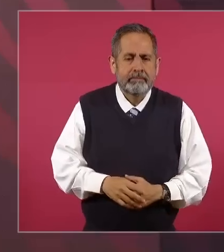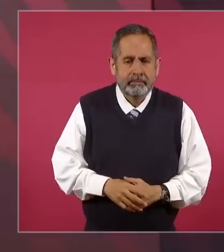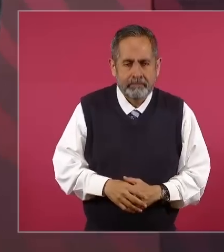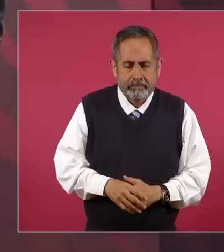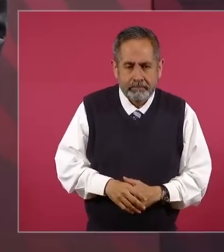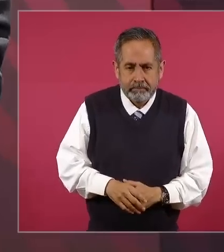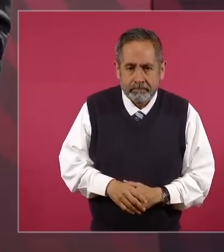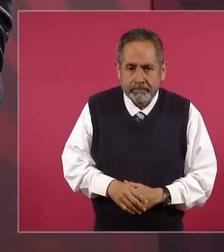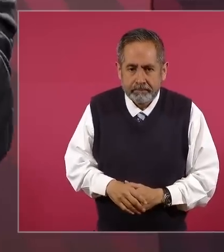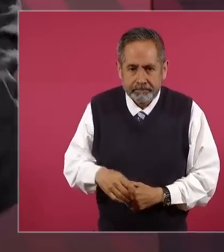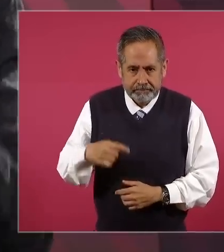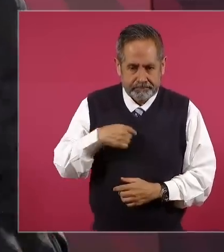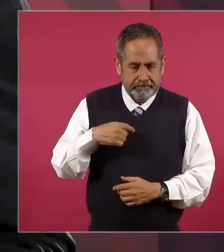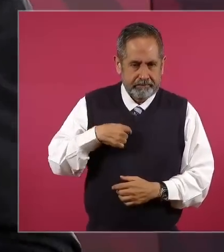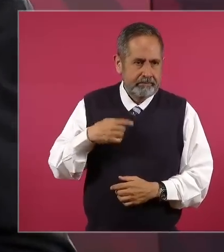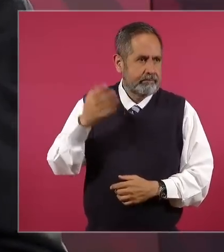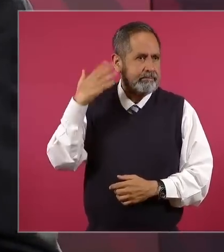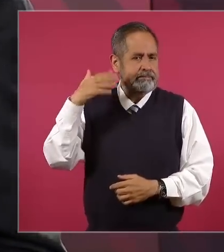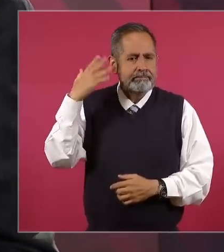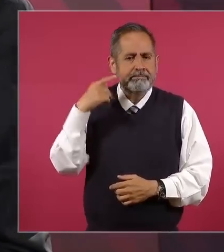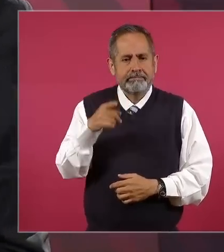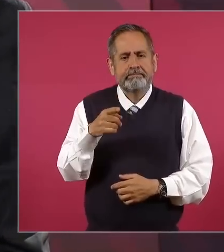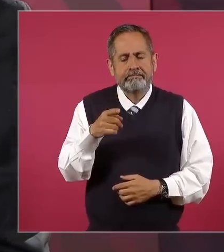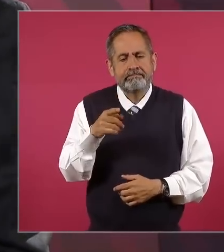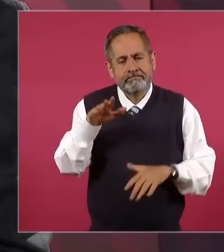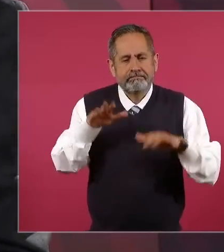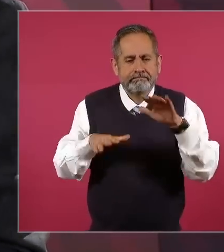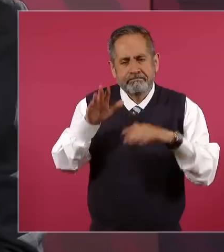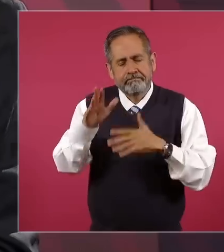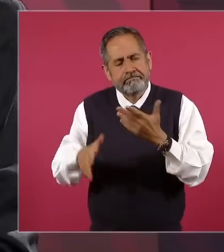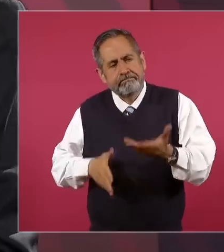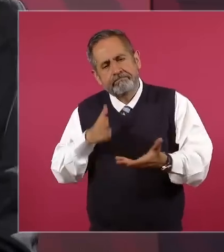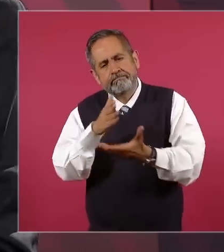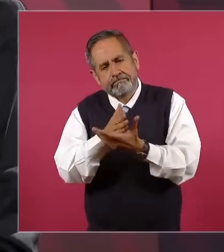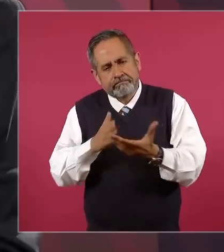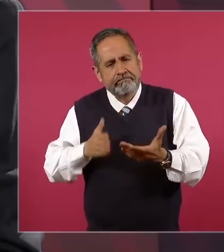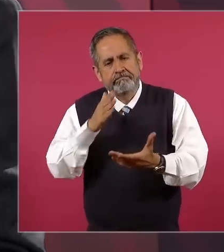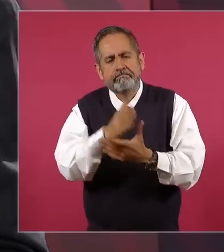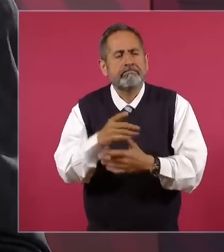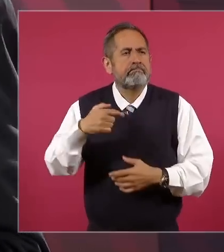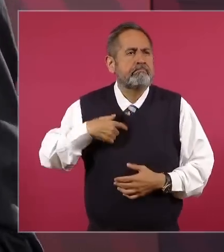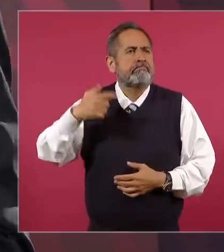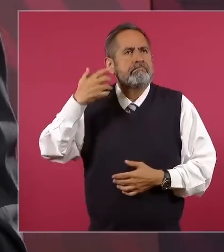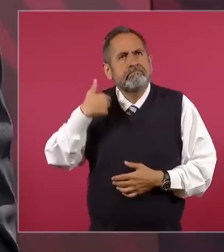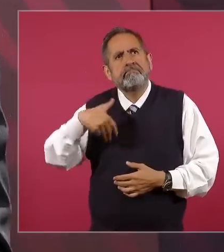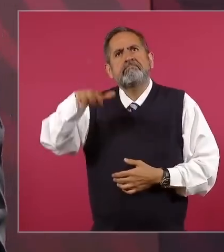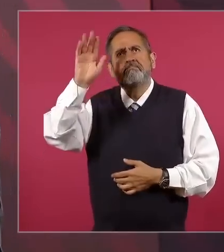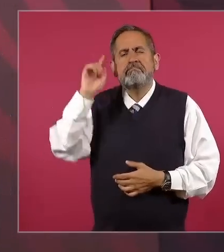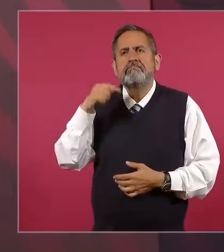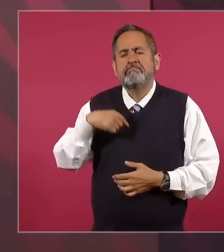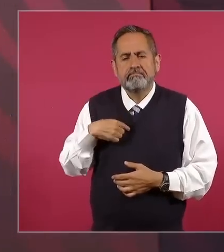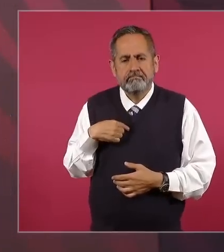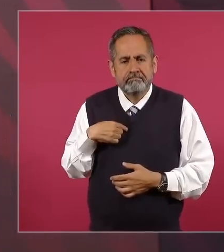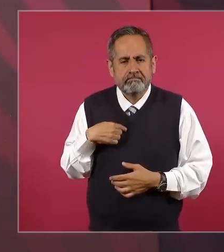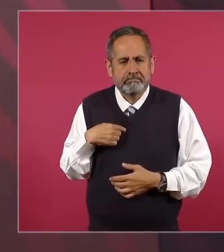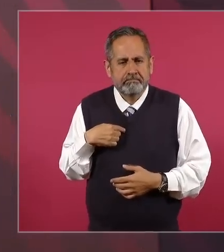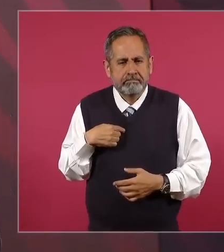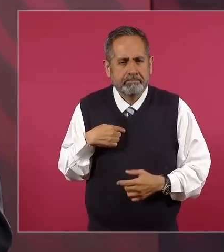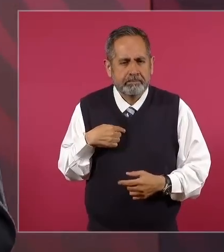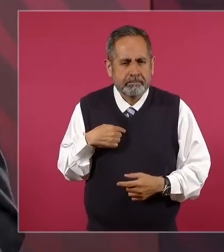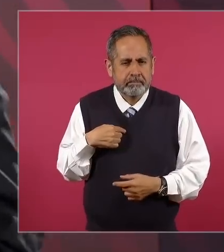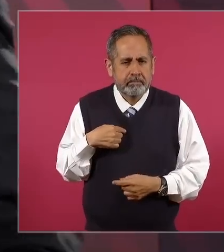Yo asistía a veces cuando estaba el